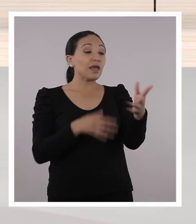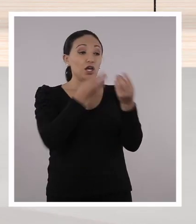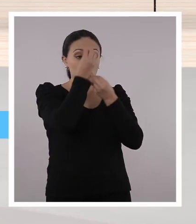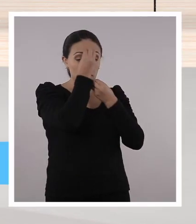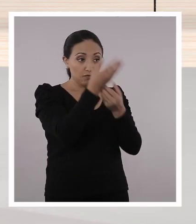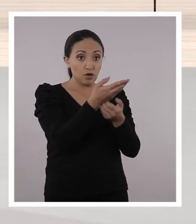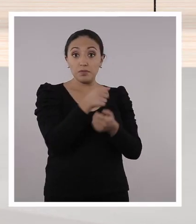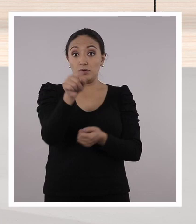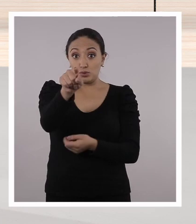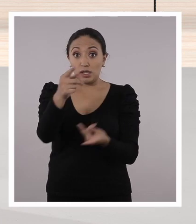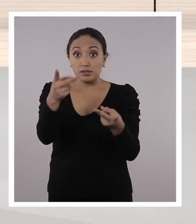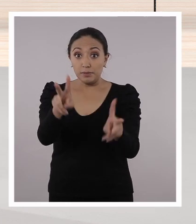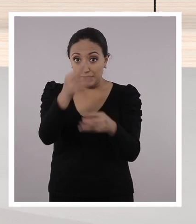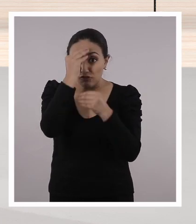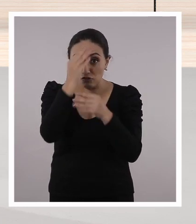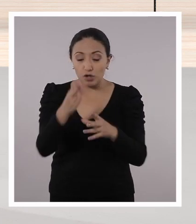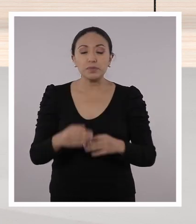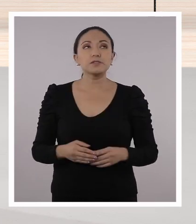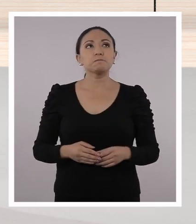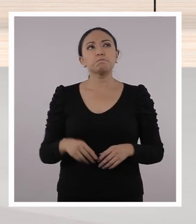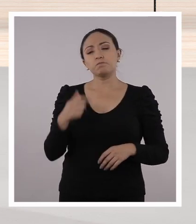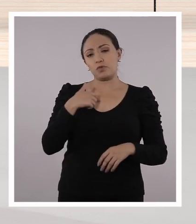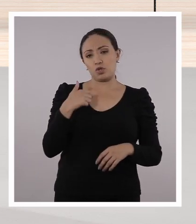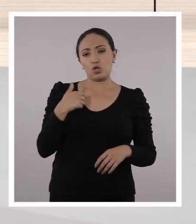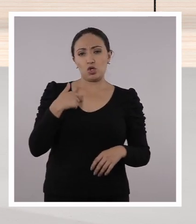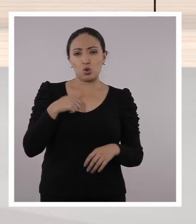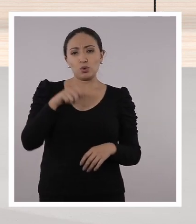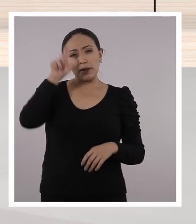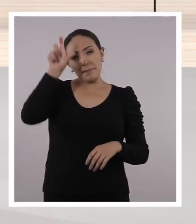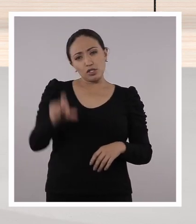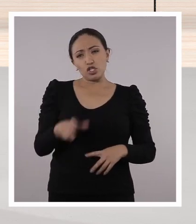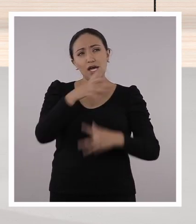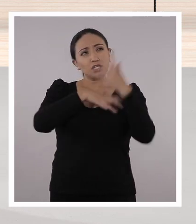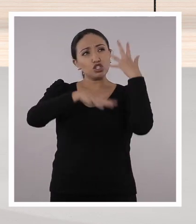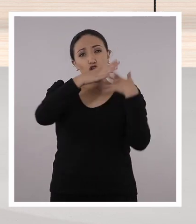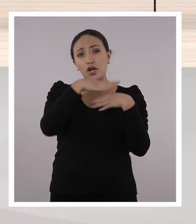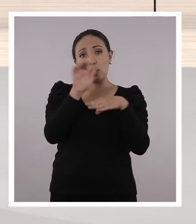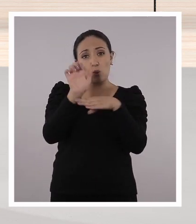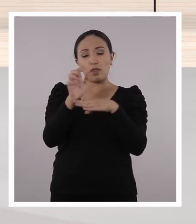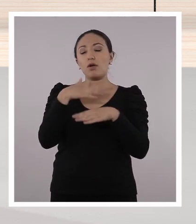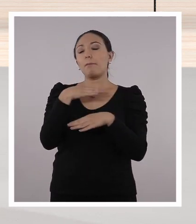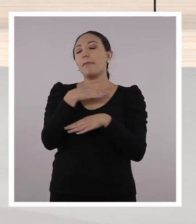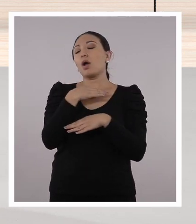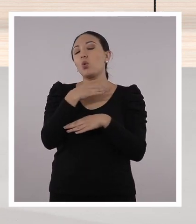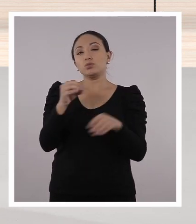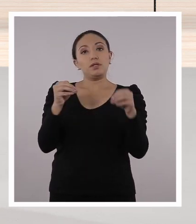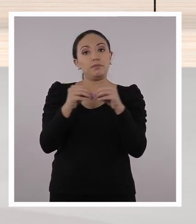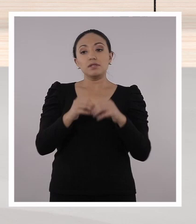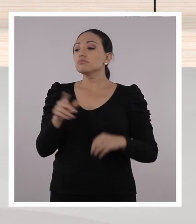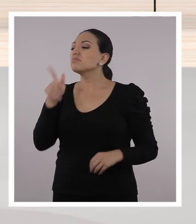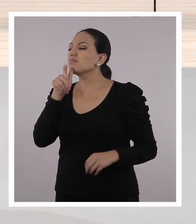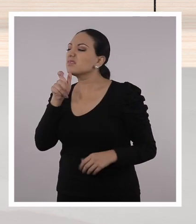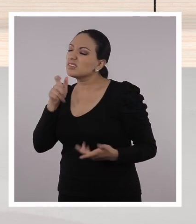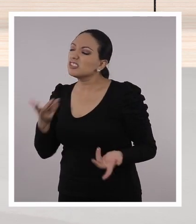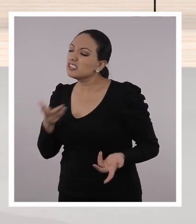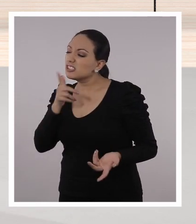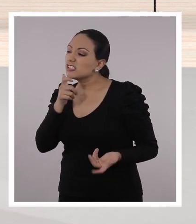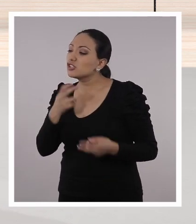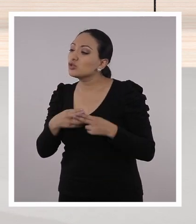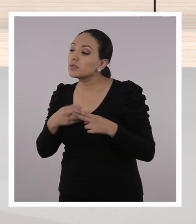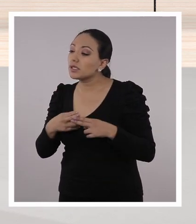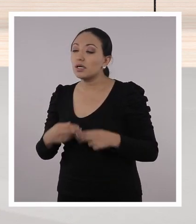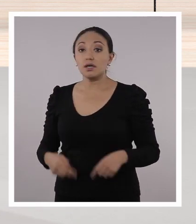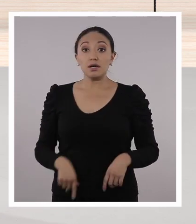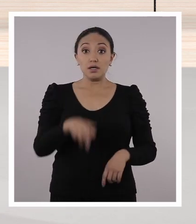Y le cuento, profe, y a ustedes también, que yo tengo un personaje muy querido de la historia del Ecuador. Un personaje, cuéntame, Nelly, ¿quién es